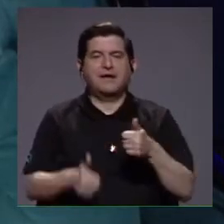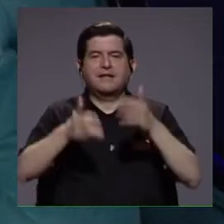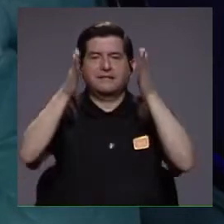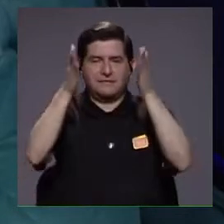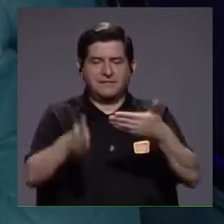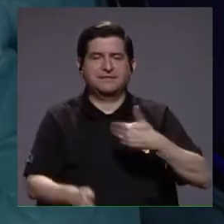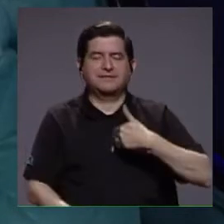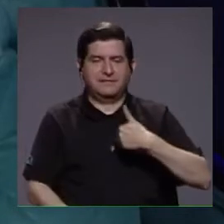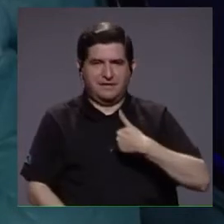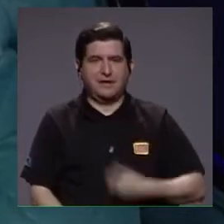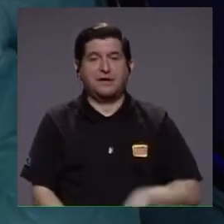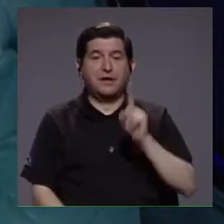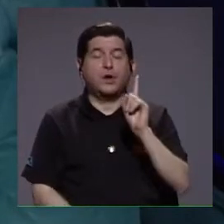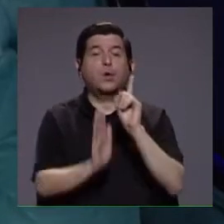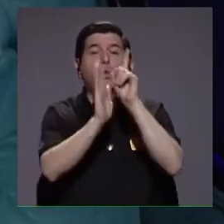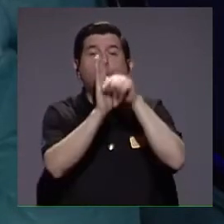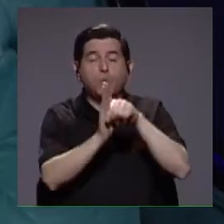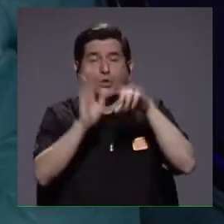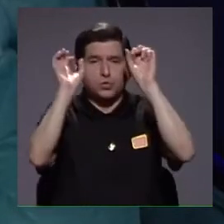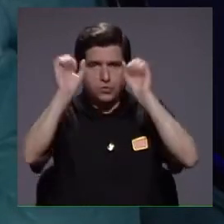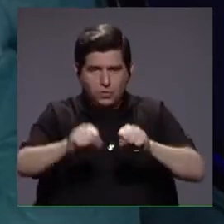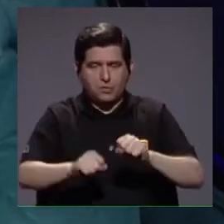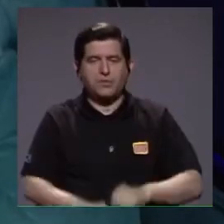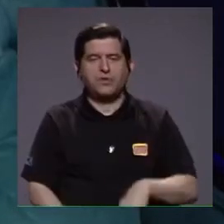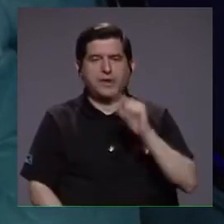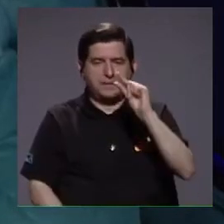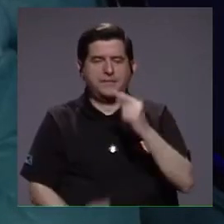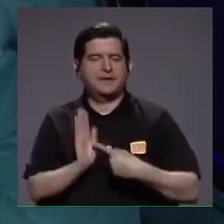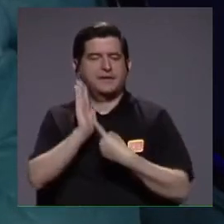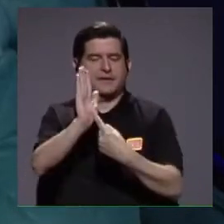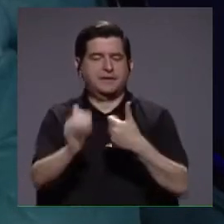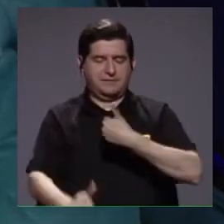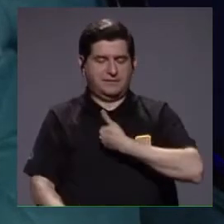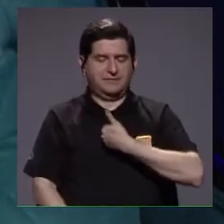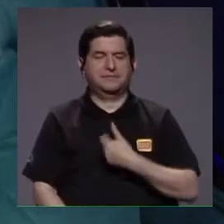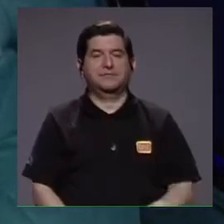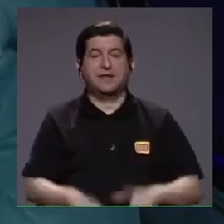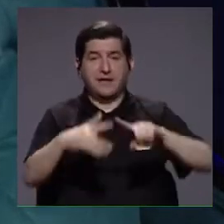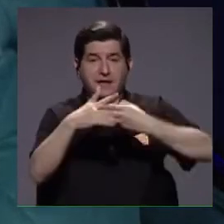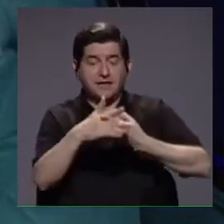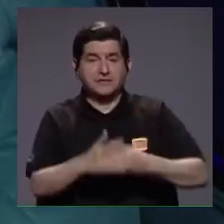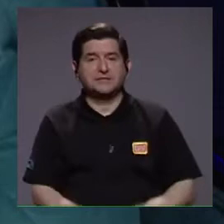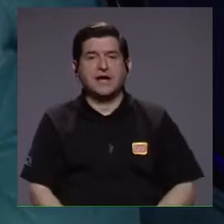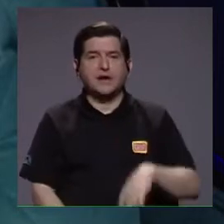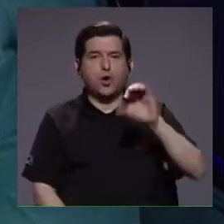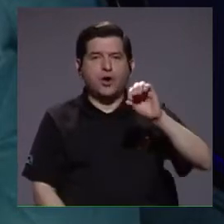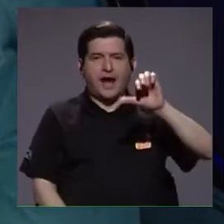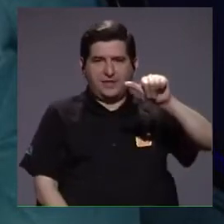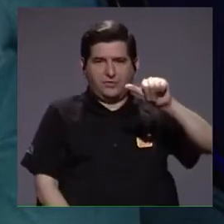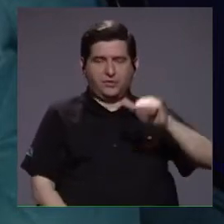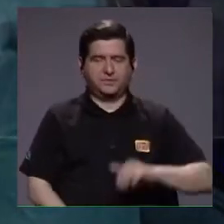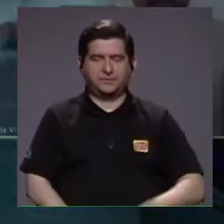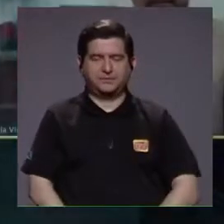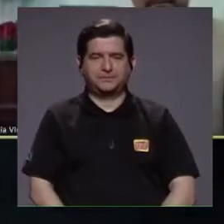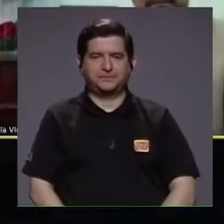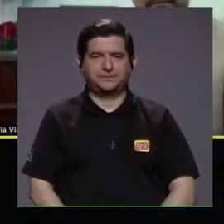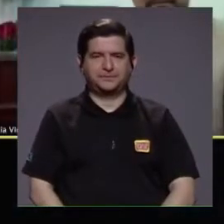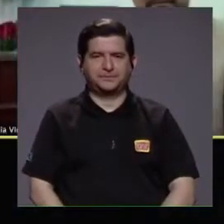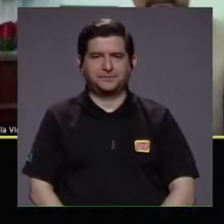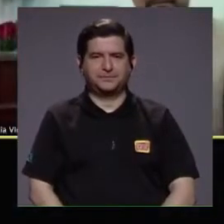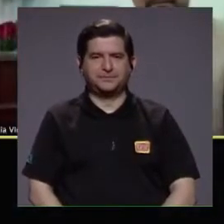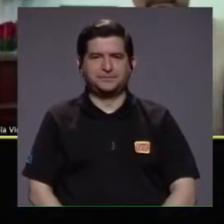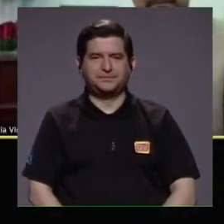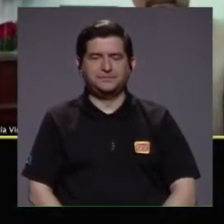cada candidato y candidata dispondrá de un minuto para realizar una breve presentación. Iniciamos con el señor Orlando Arrieta.